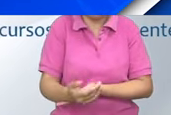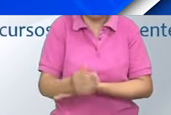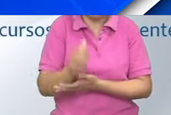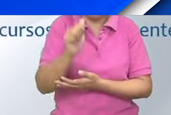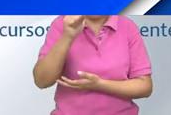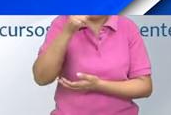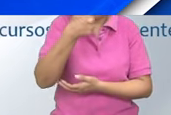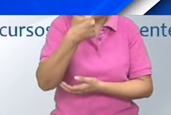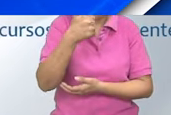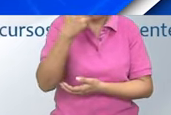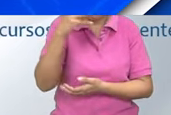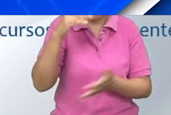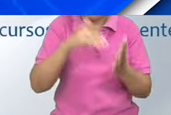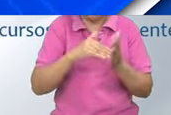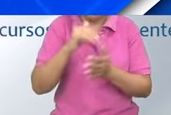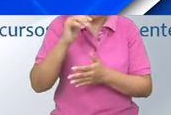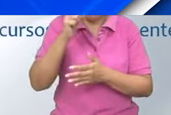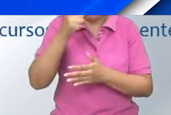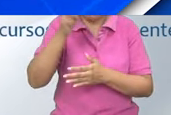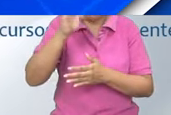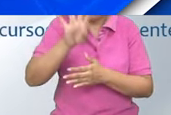de